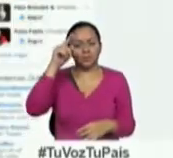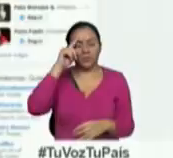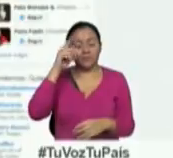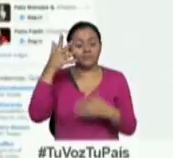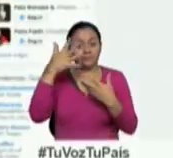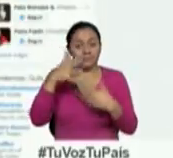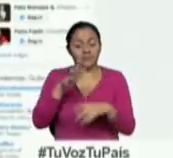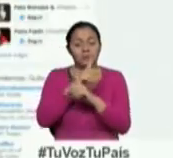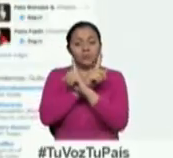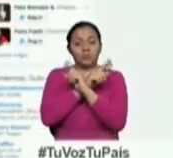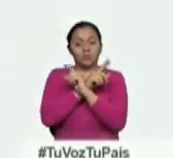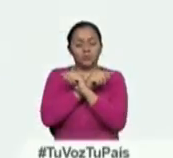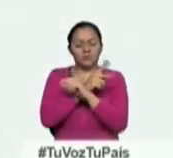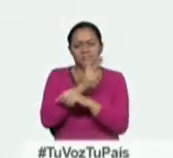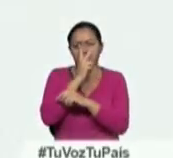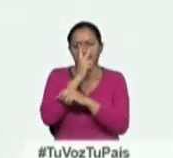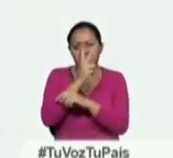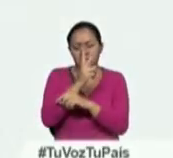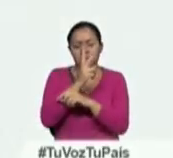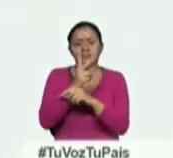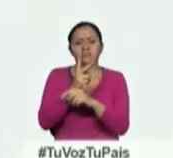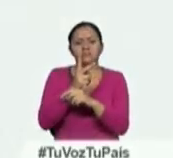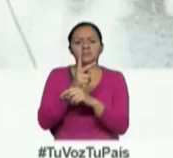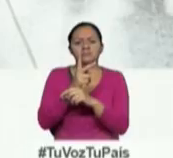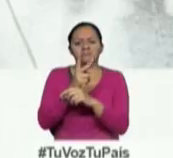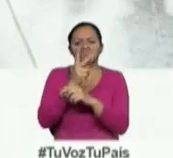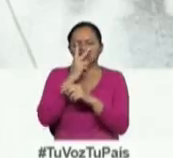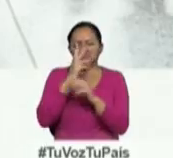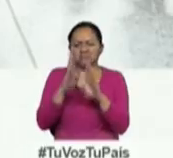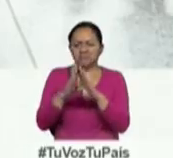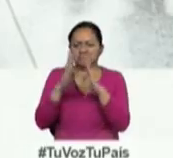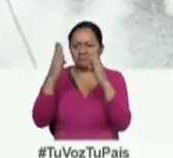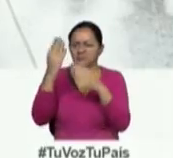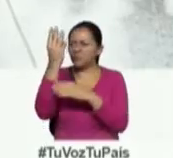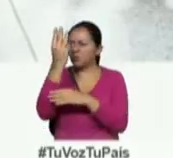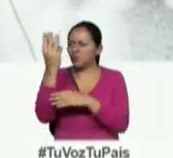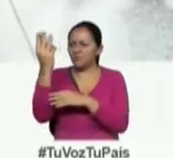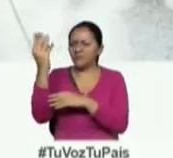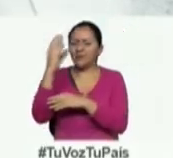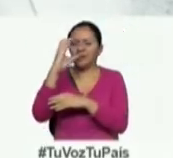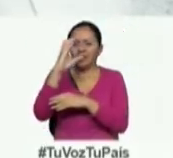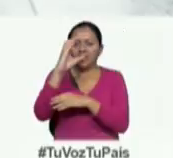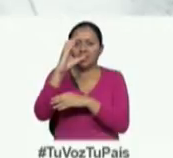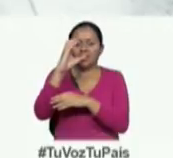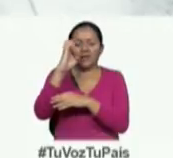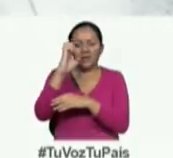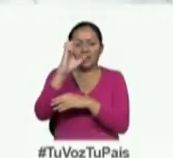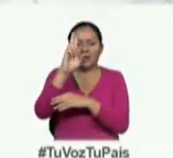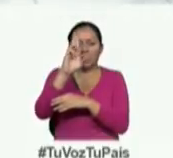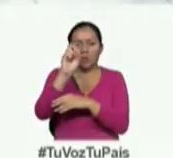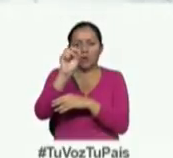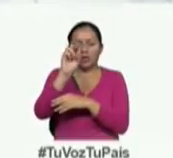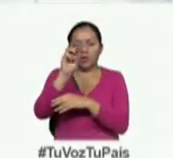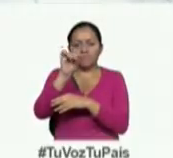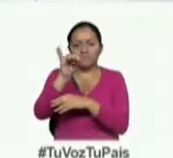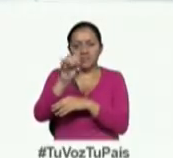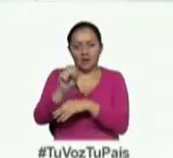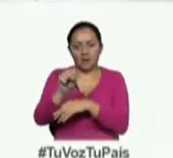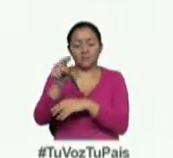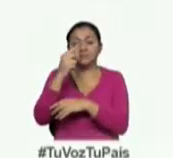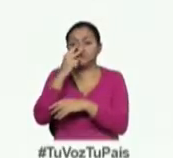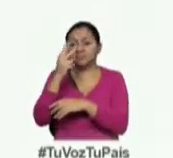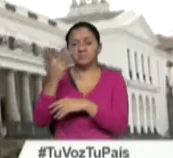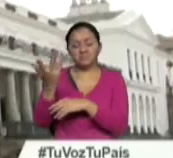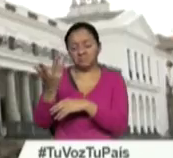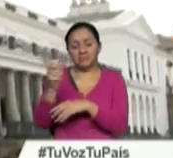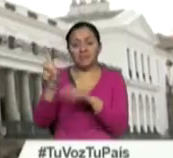su cuenta de Twitter, destacó el artículo publicado por el blog Ecuanómica, donde se hace un análisis sobre la Ley de Plusvalía, proyecto enviado por